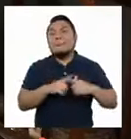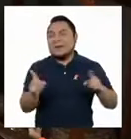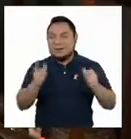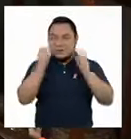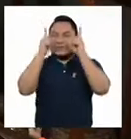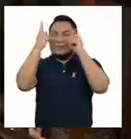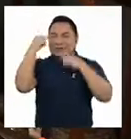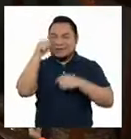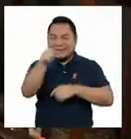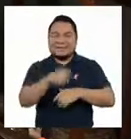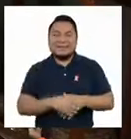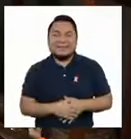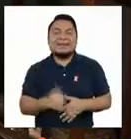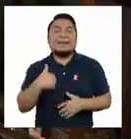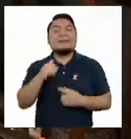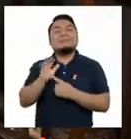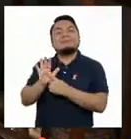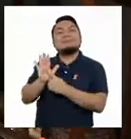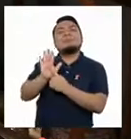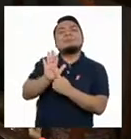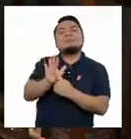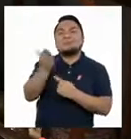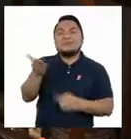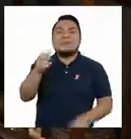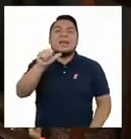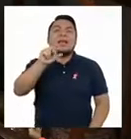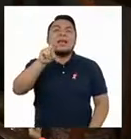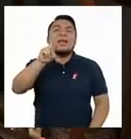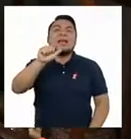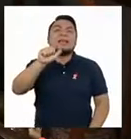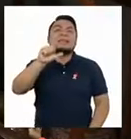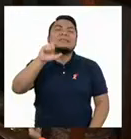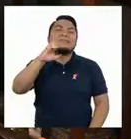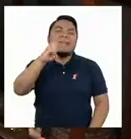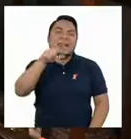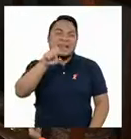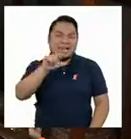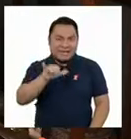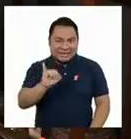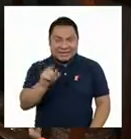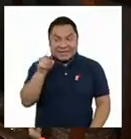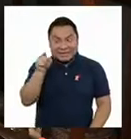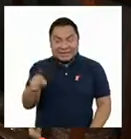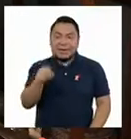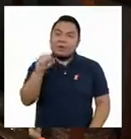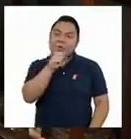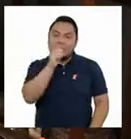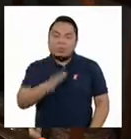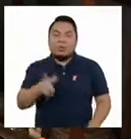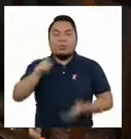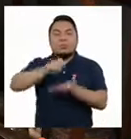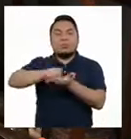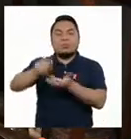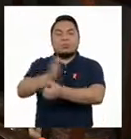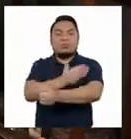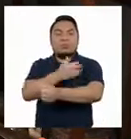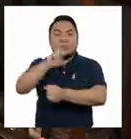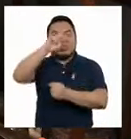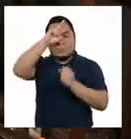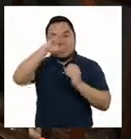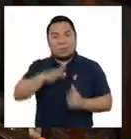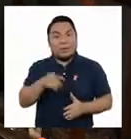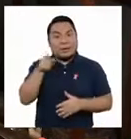sorpresa para ustedes. Les voy a presentar a Araceli Poma, cantante, compositora y productora de música